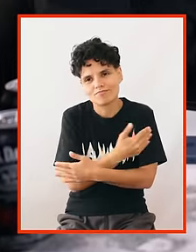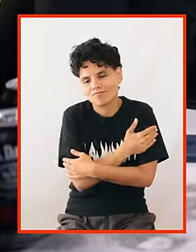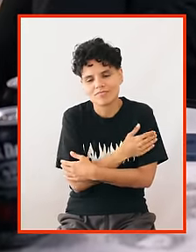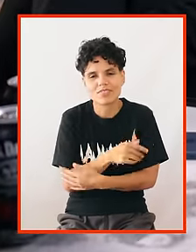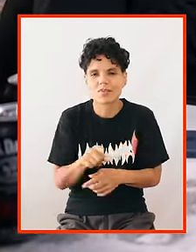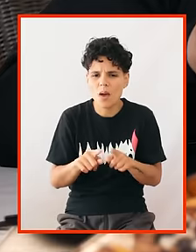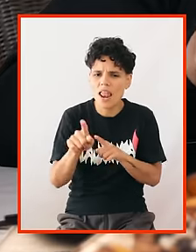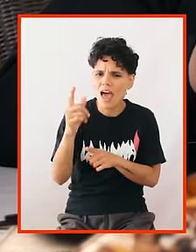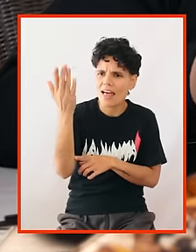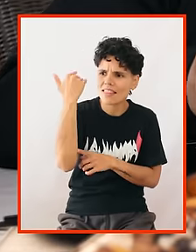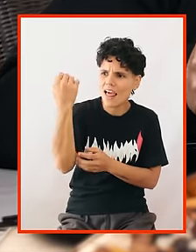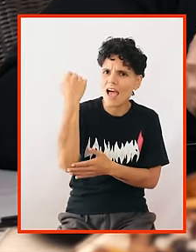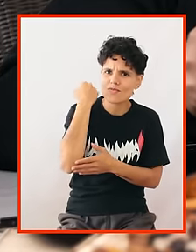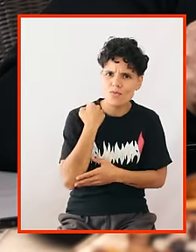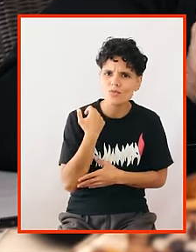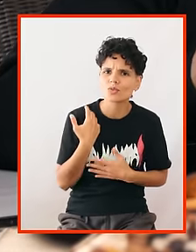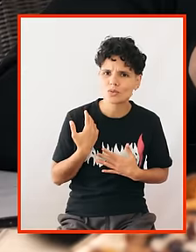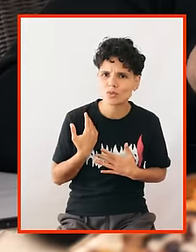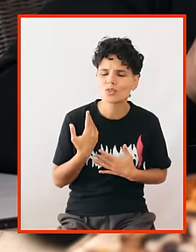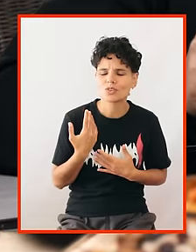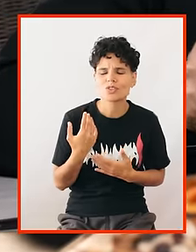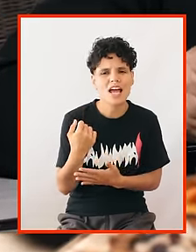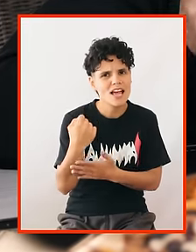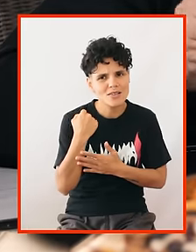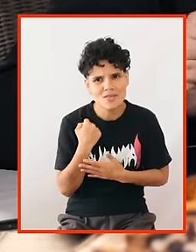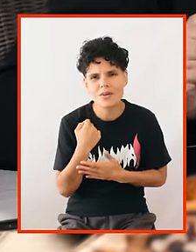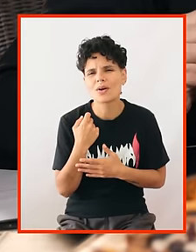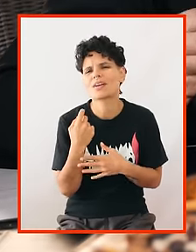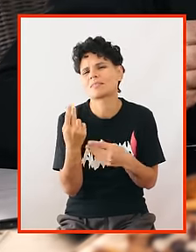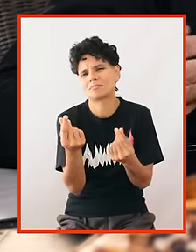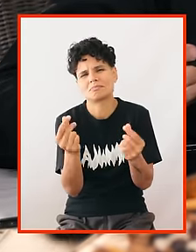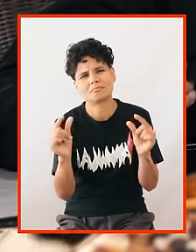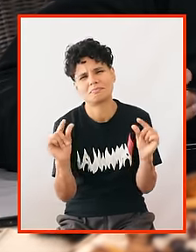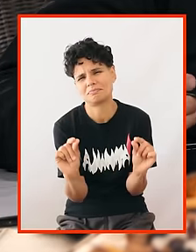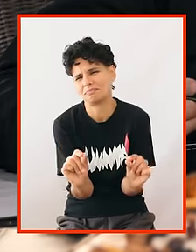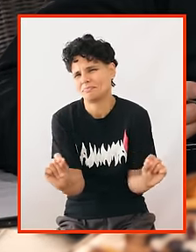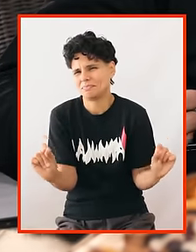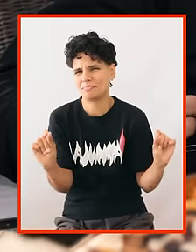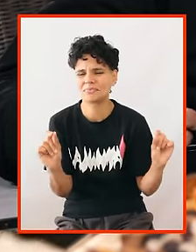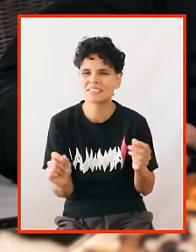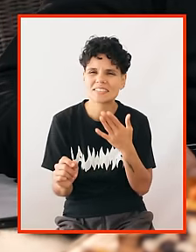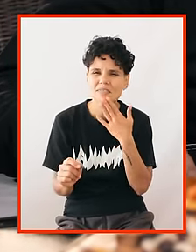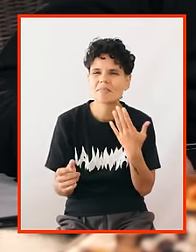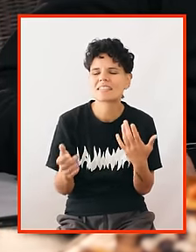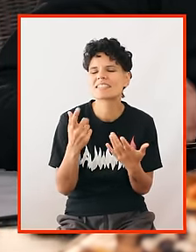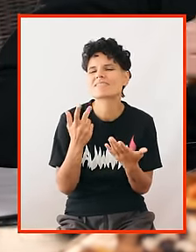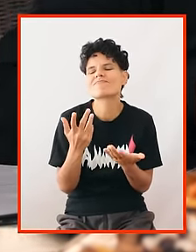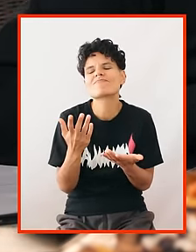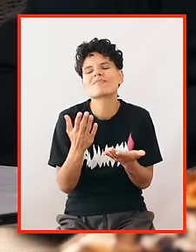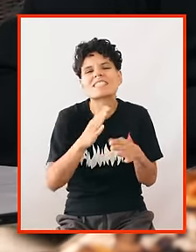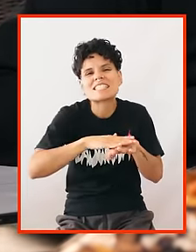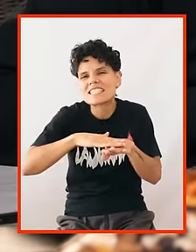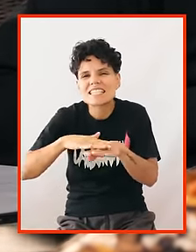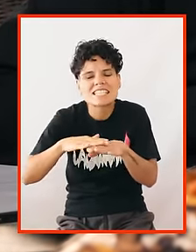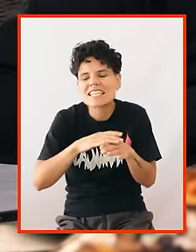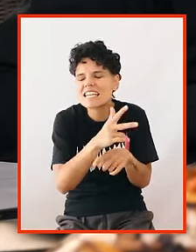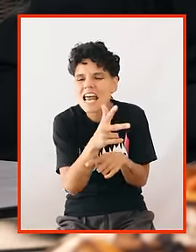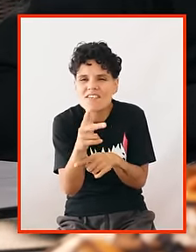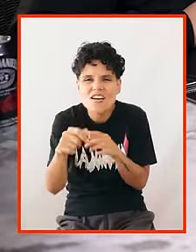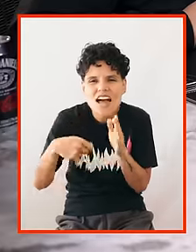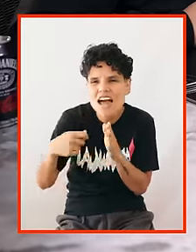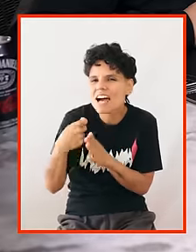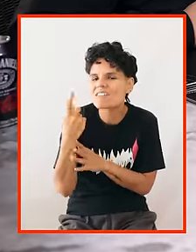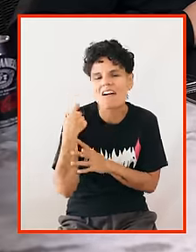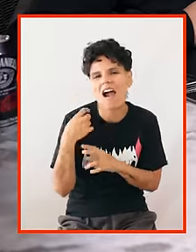también nos ayudó mucho en esa primera época. Hizo muchos videos con bajo presupuesto, o se conseguía latas de cine y grababa, él nunca nos cobraba